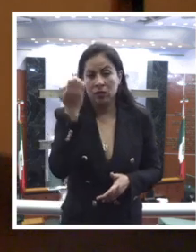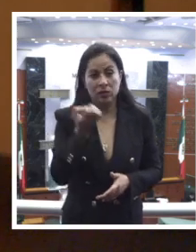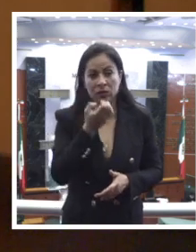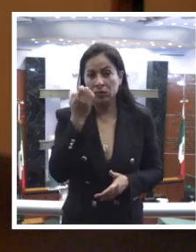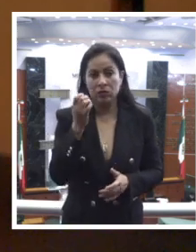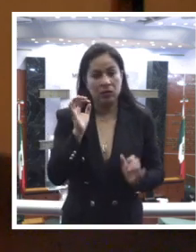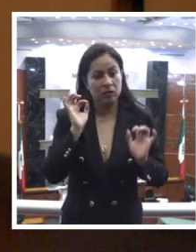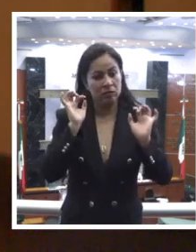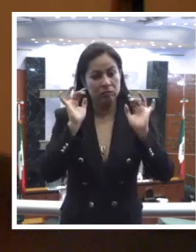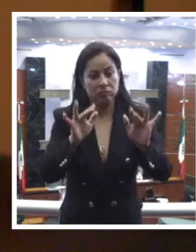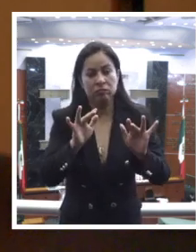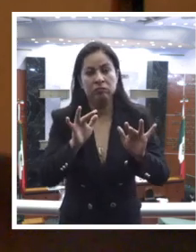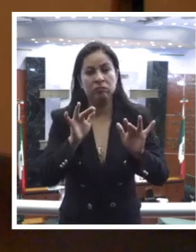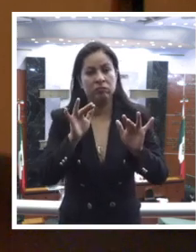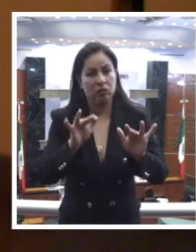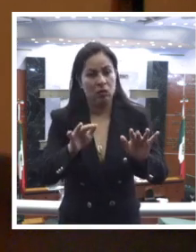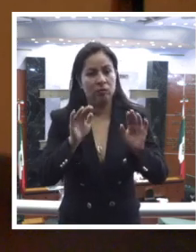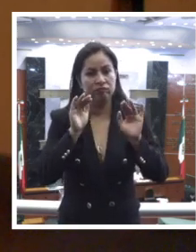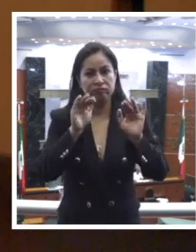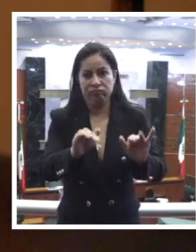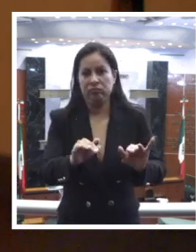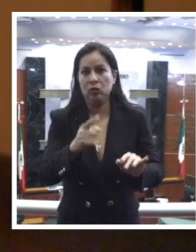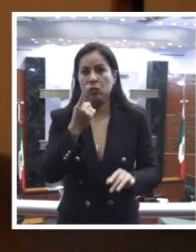clases presenciales,